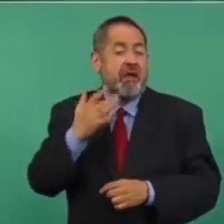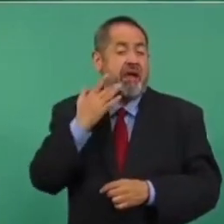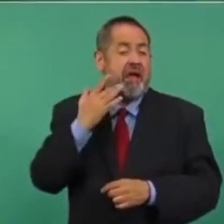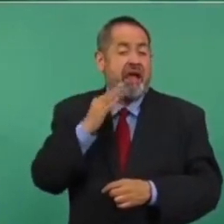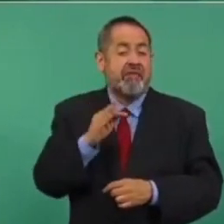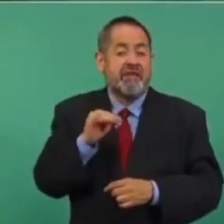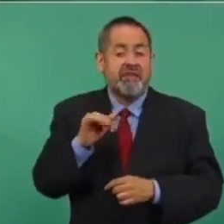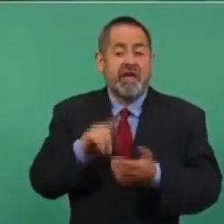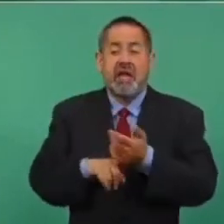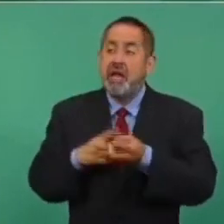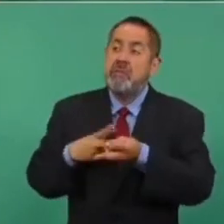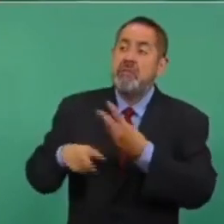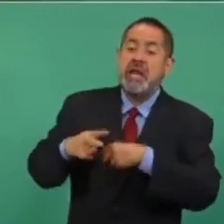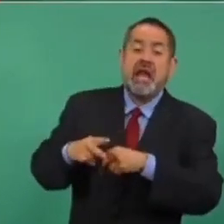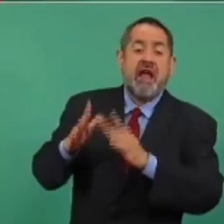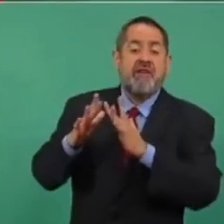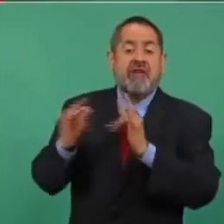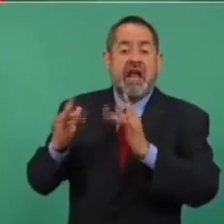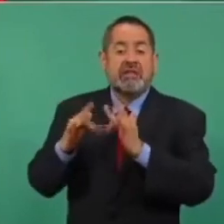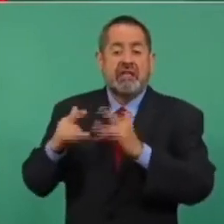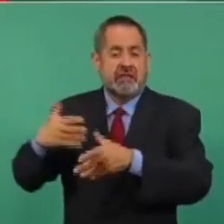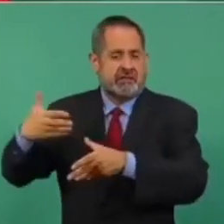cuando entraron los franceses,